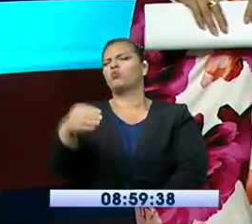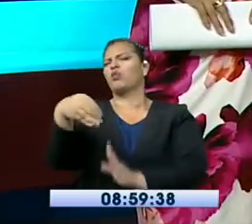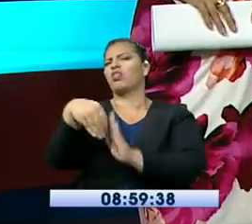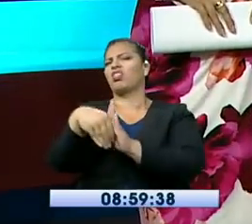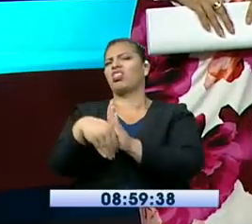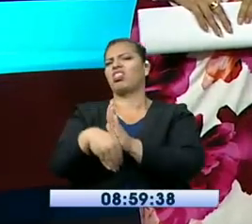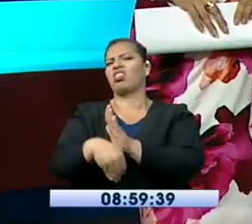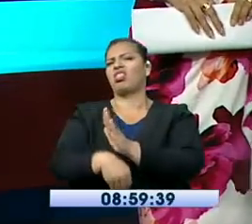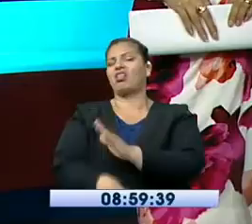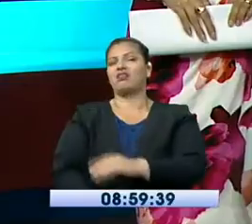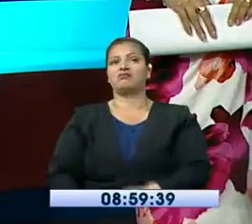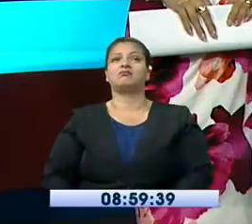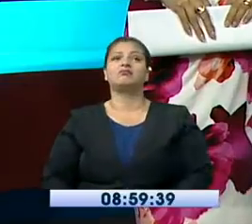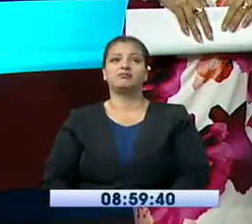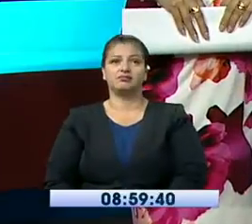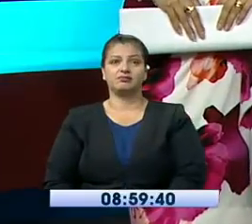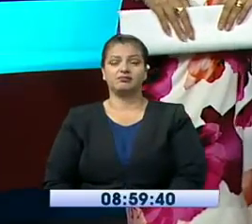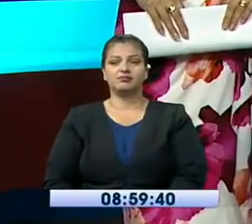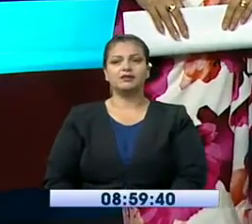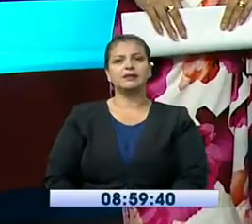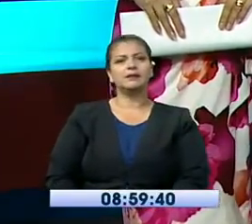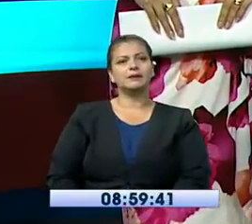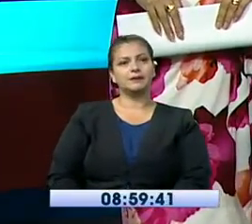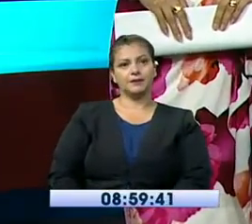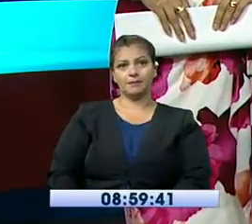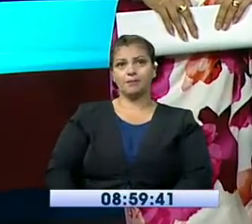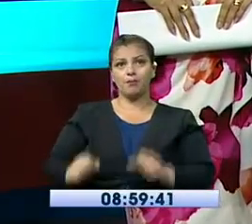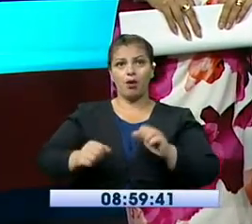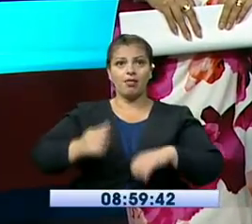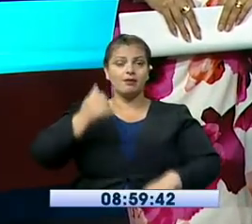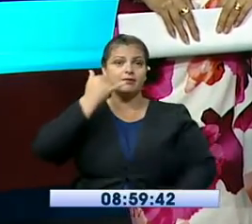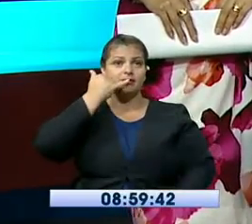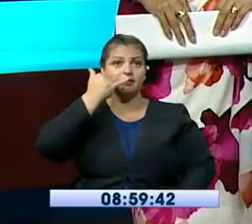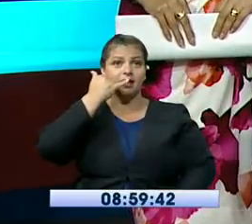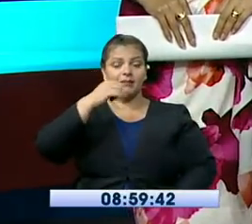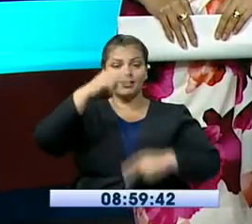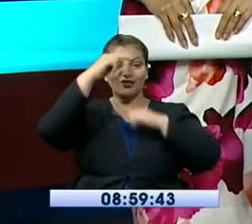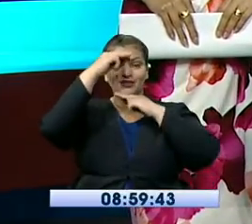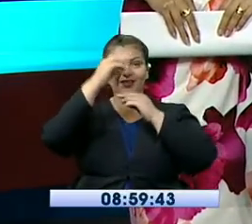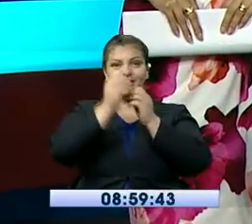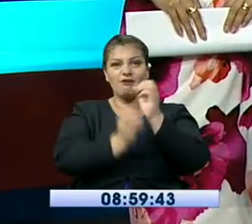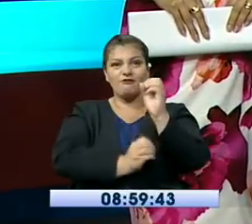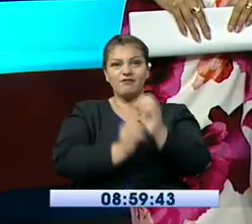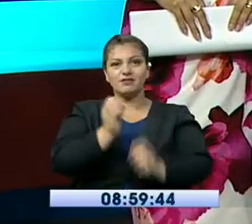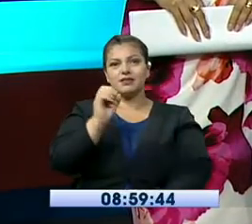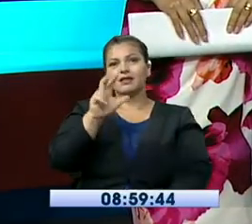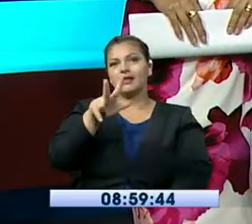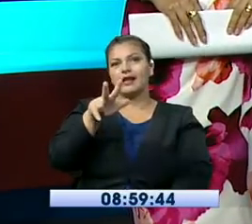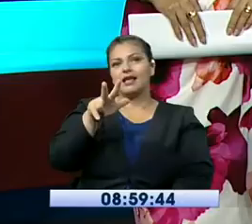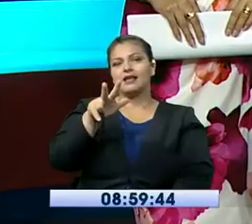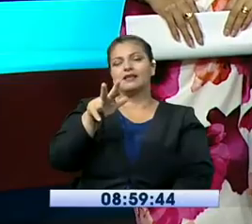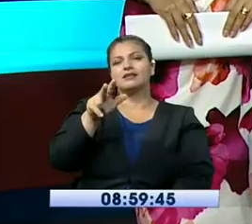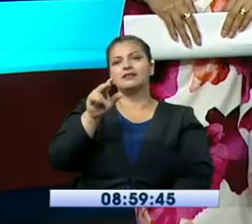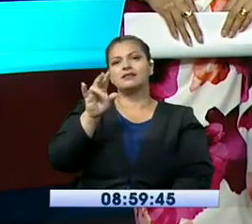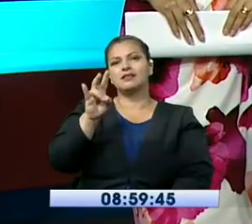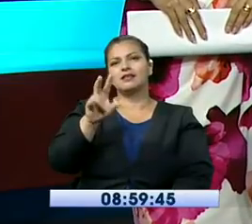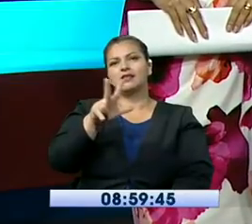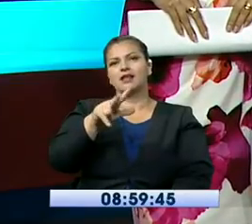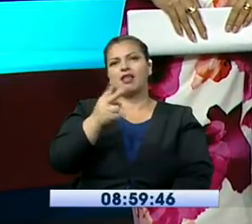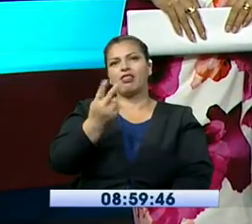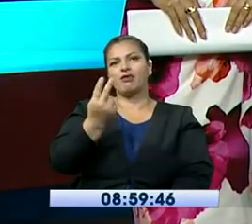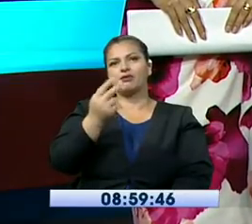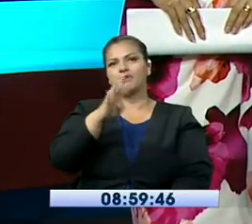pueden contactarse con nosotros a los números que enseguida saldrán en sus pantallas al convencional 37 32 e 40 y las extensiones 42 21 42